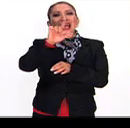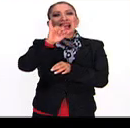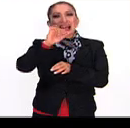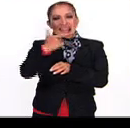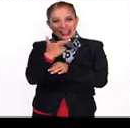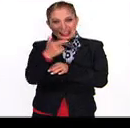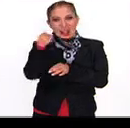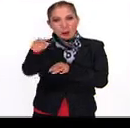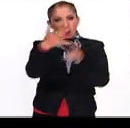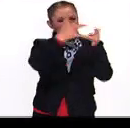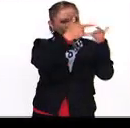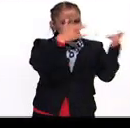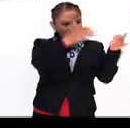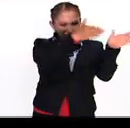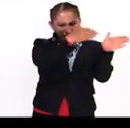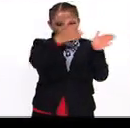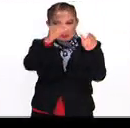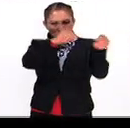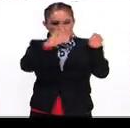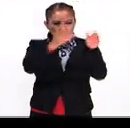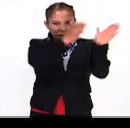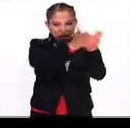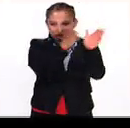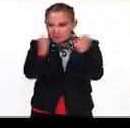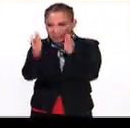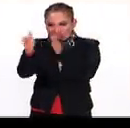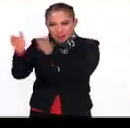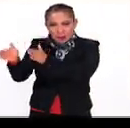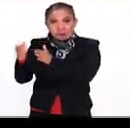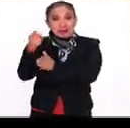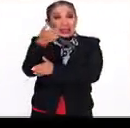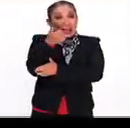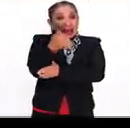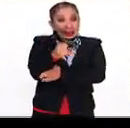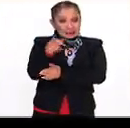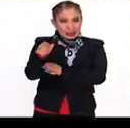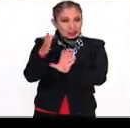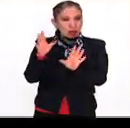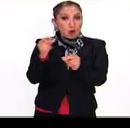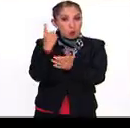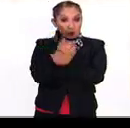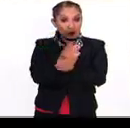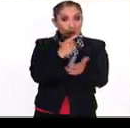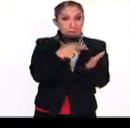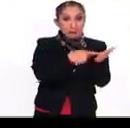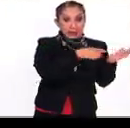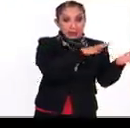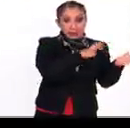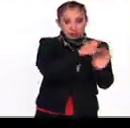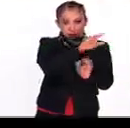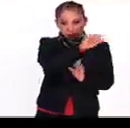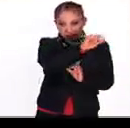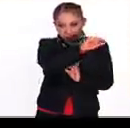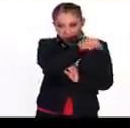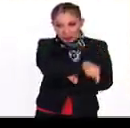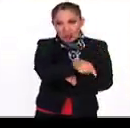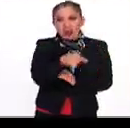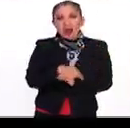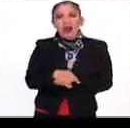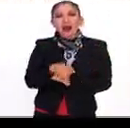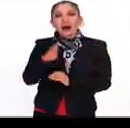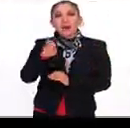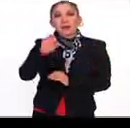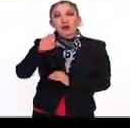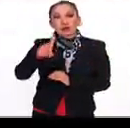sucesión de secuencias de movimiento. Desde ese momento, y eso no era único en los años 70, Broad Ayres, por